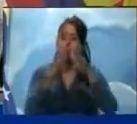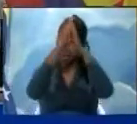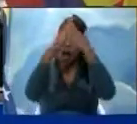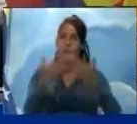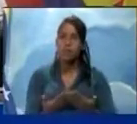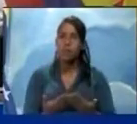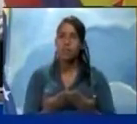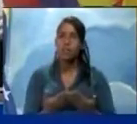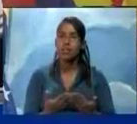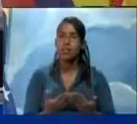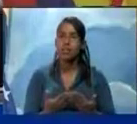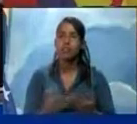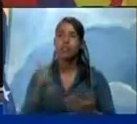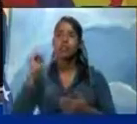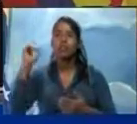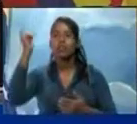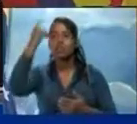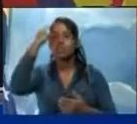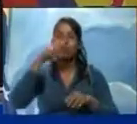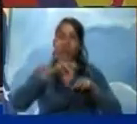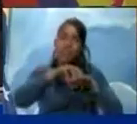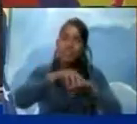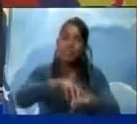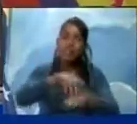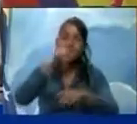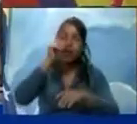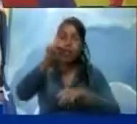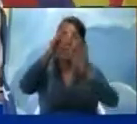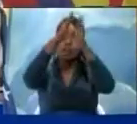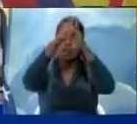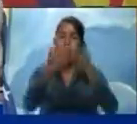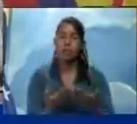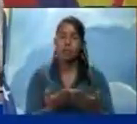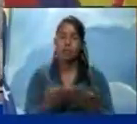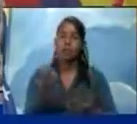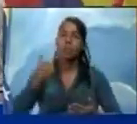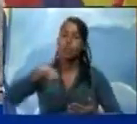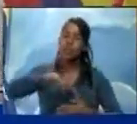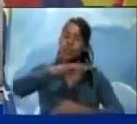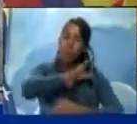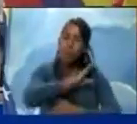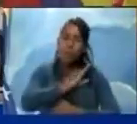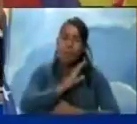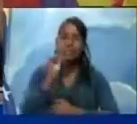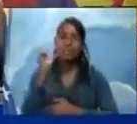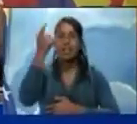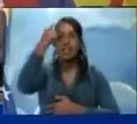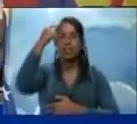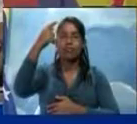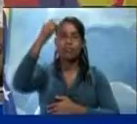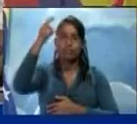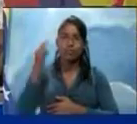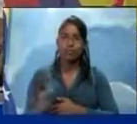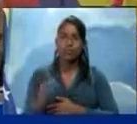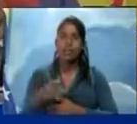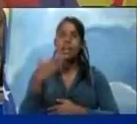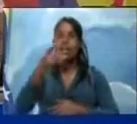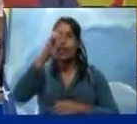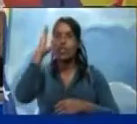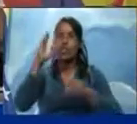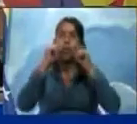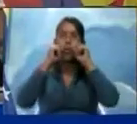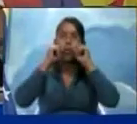Oiga, una presidenta fue a llevarle una Biblia a nuestro presidente. Que